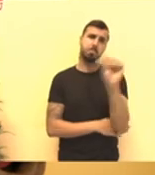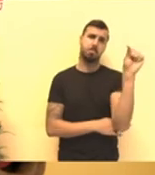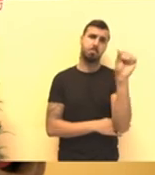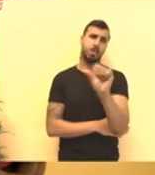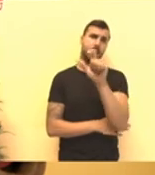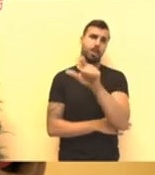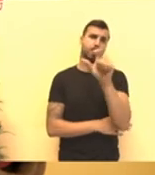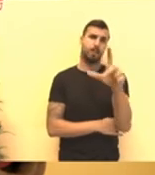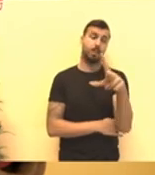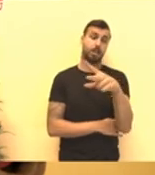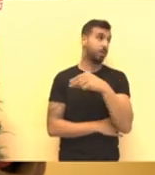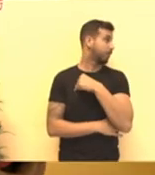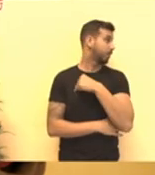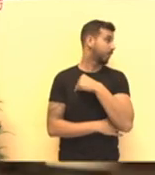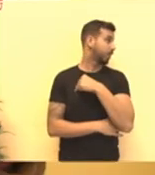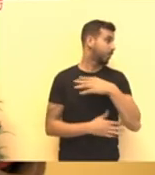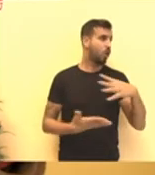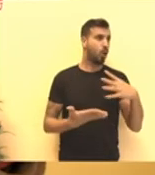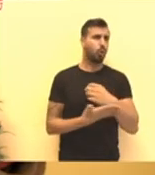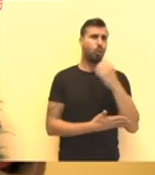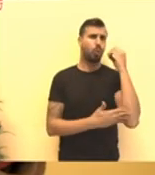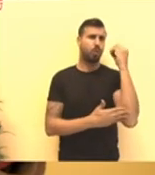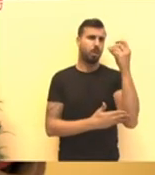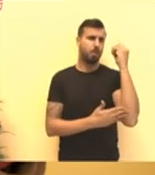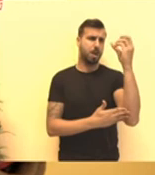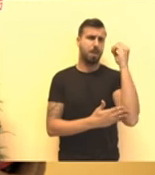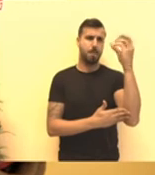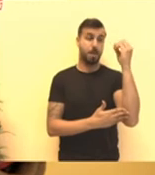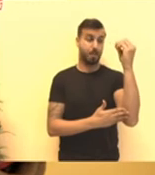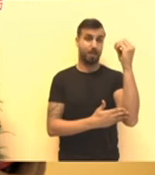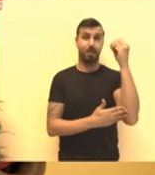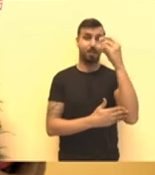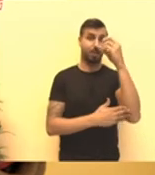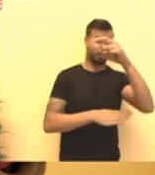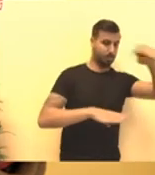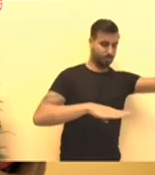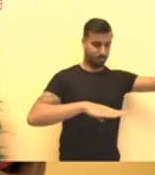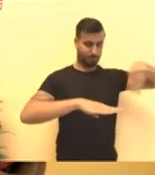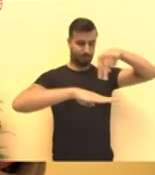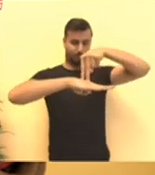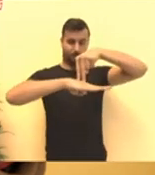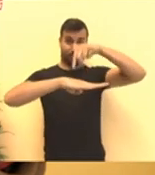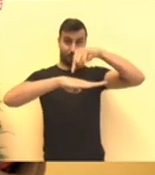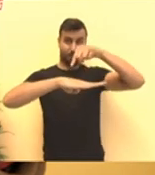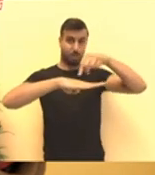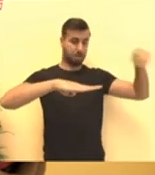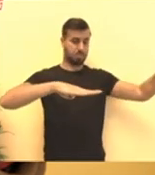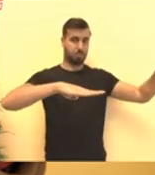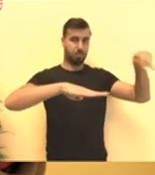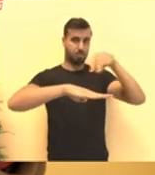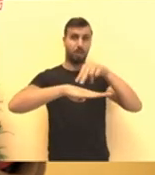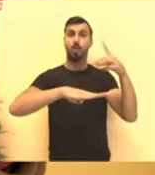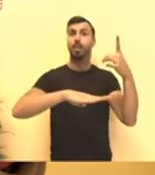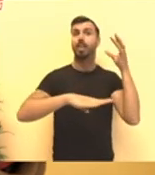premiados daban un discurso y había un estrado donde se acercaban al estrado a dar el discurso.